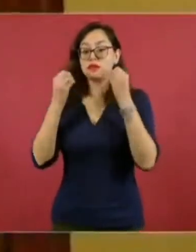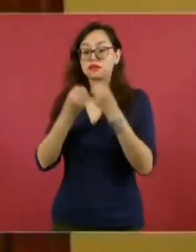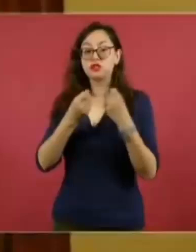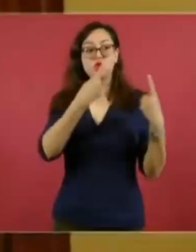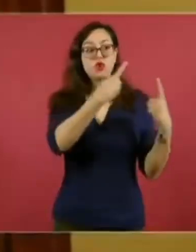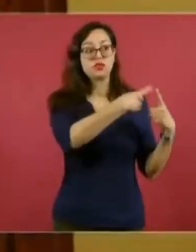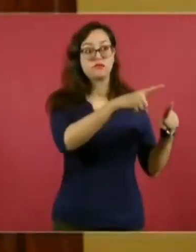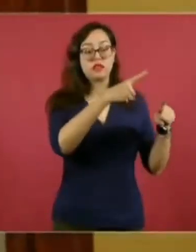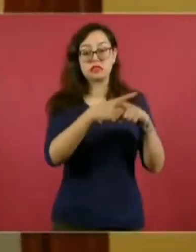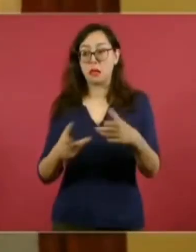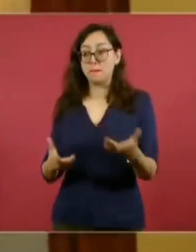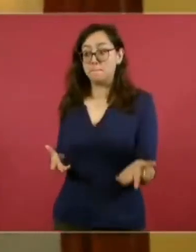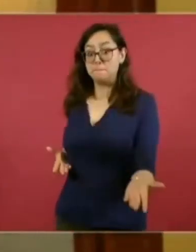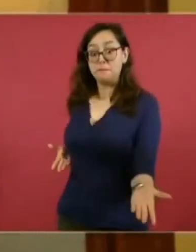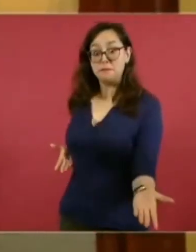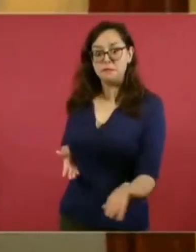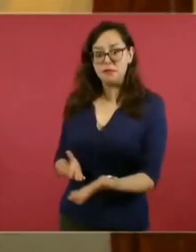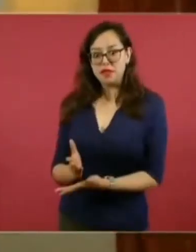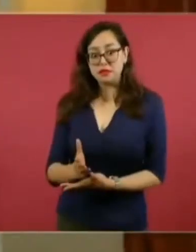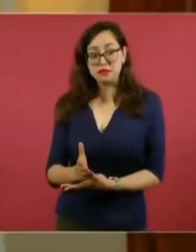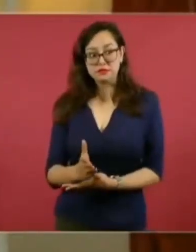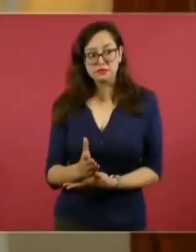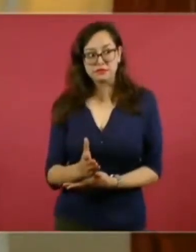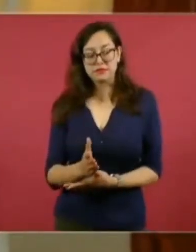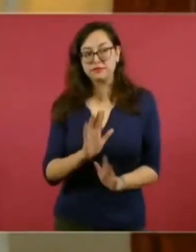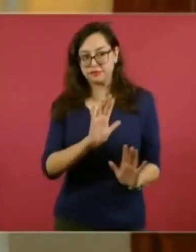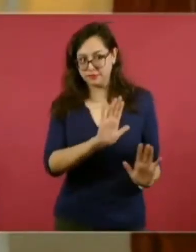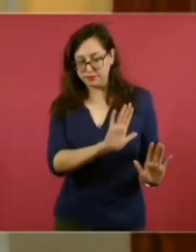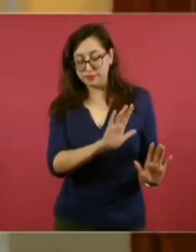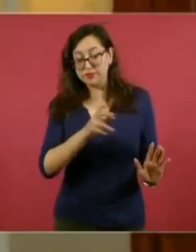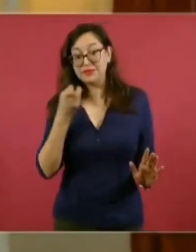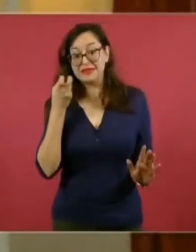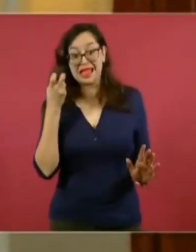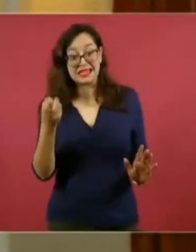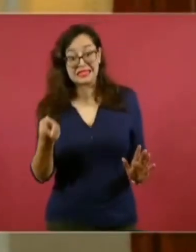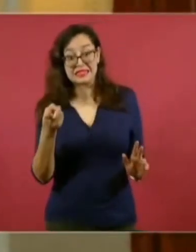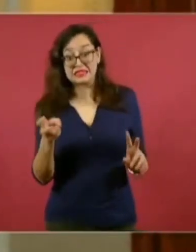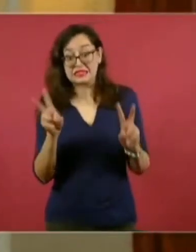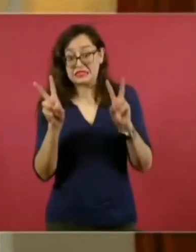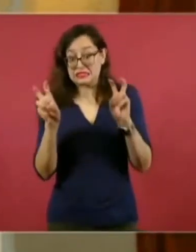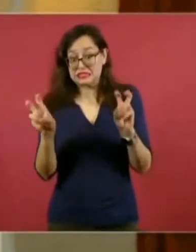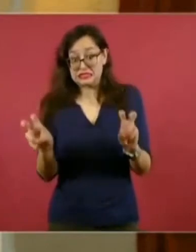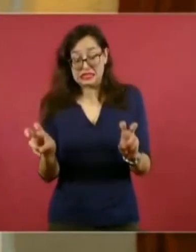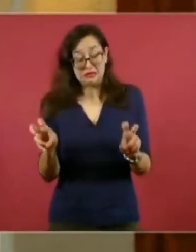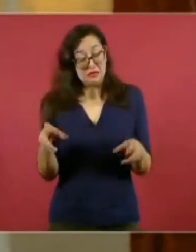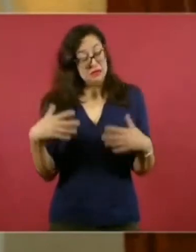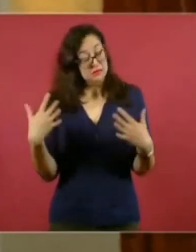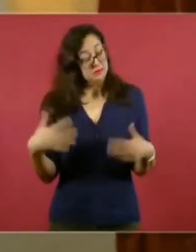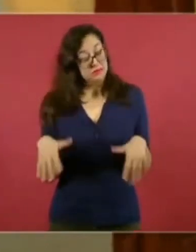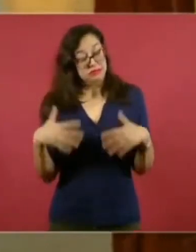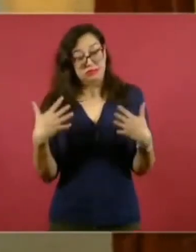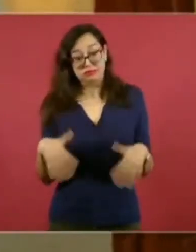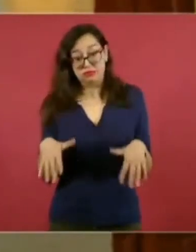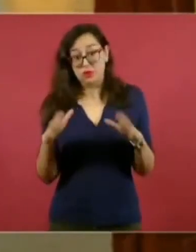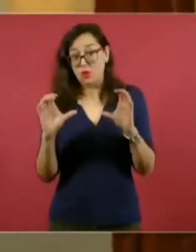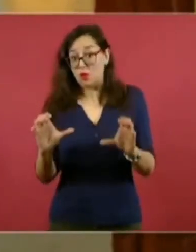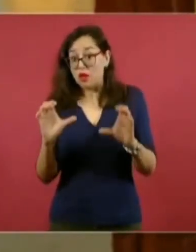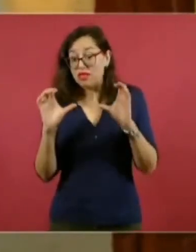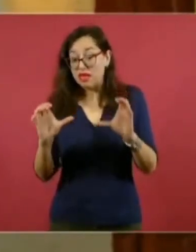del PRO, de la Organización de Derechos Humanos, Agustín Pro.